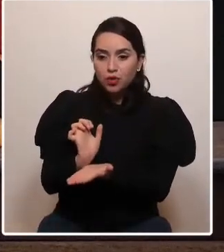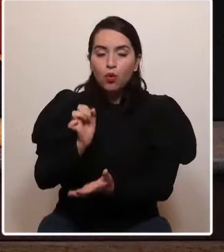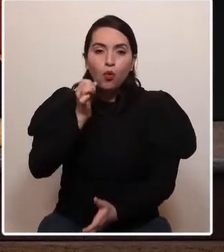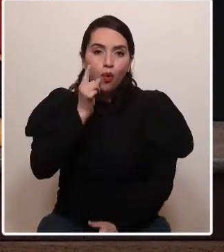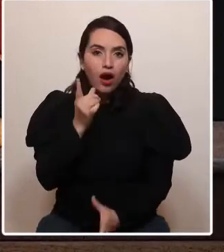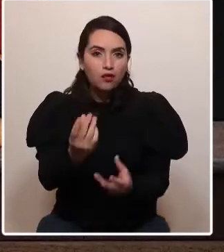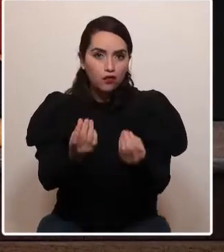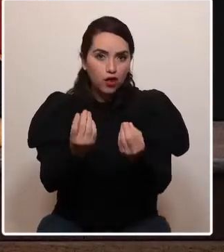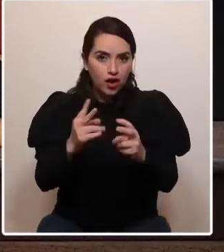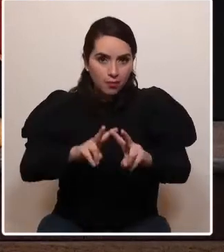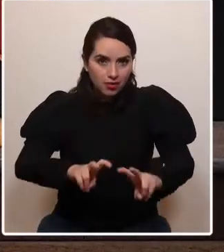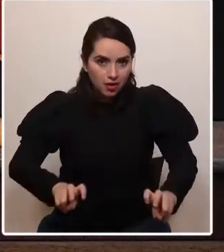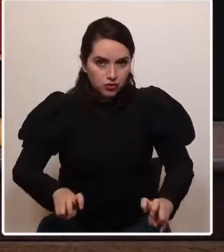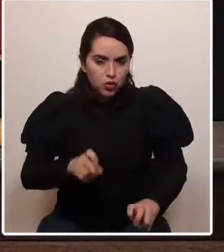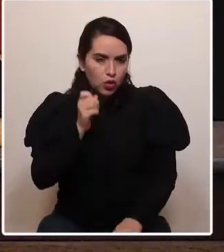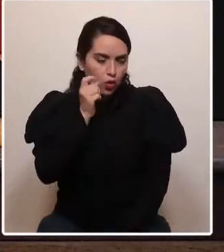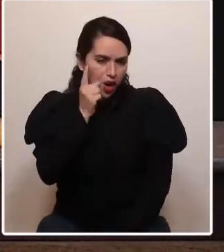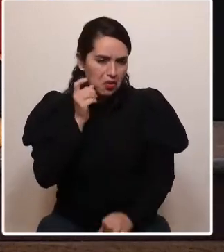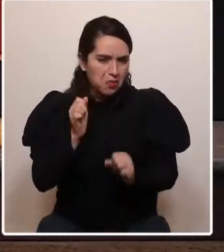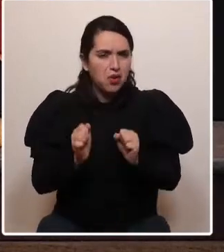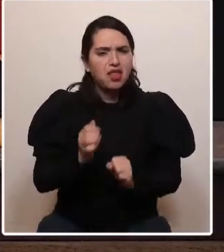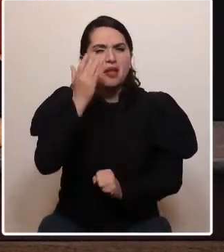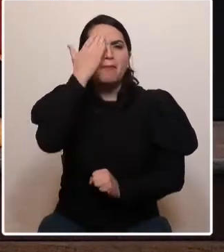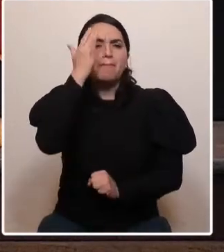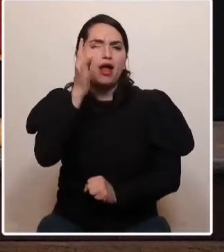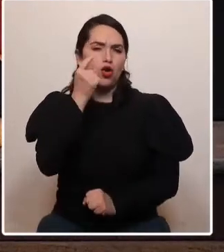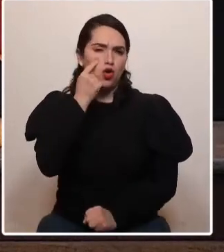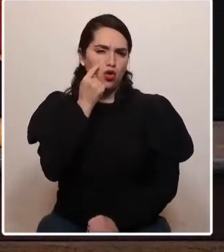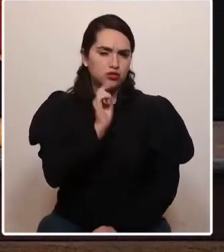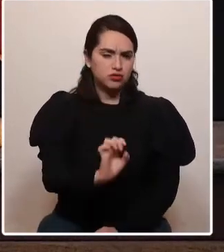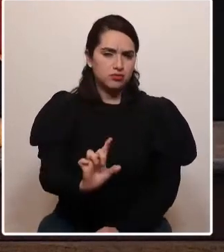investigaciones y cuáles podrían ser los malos conocimientos.